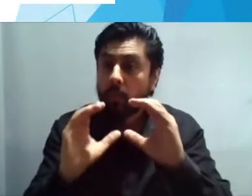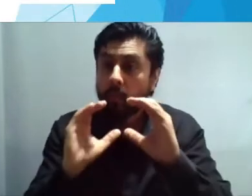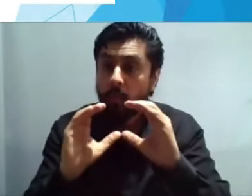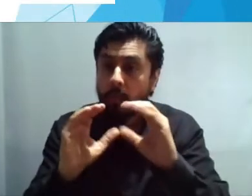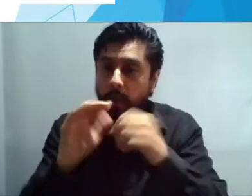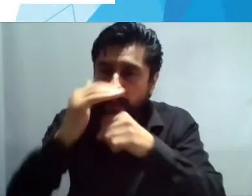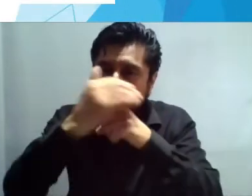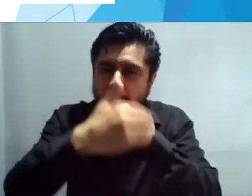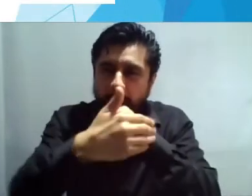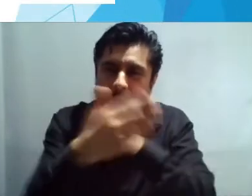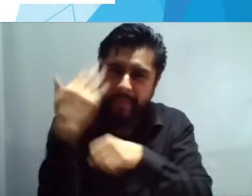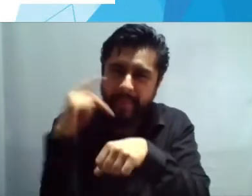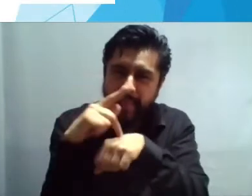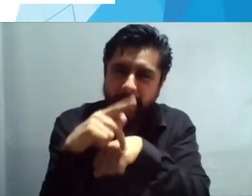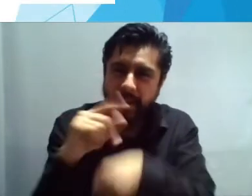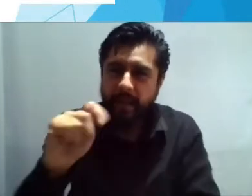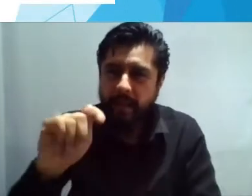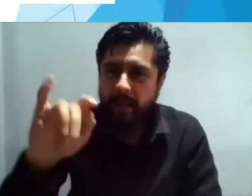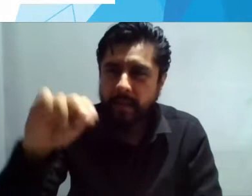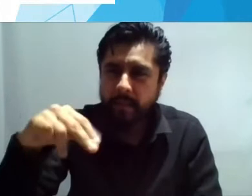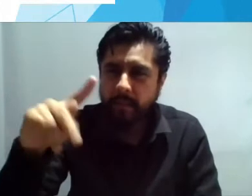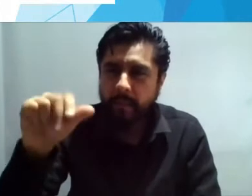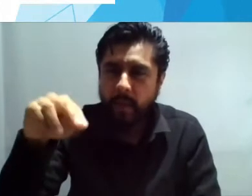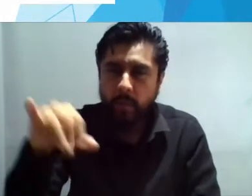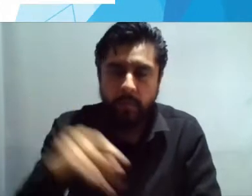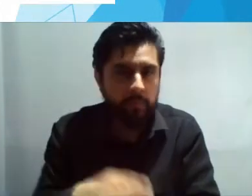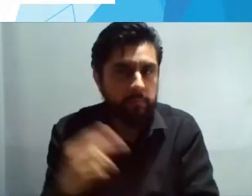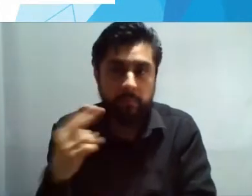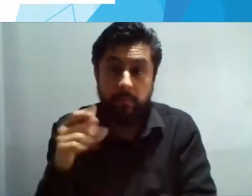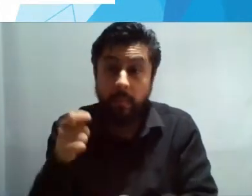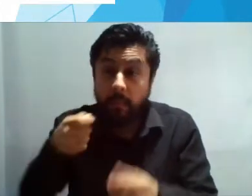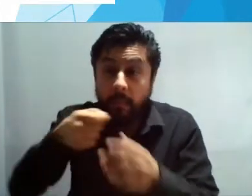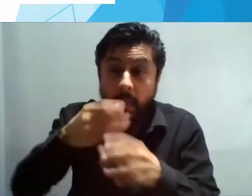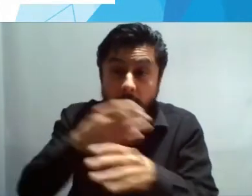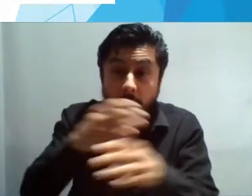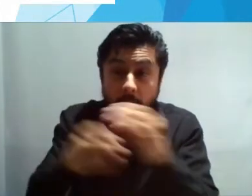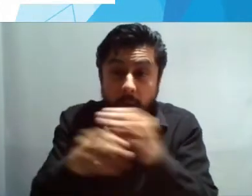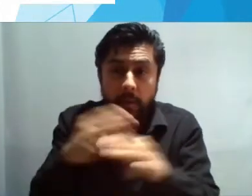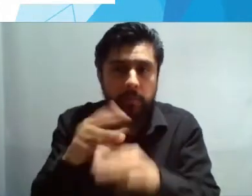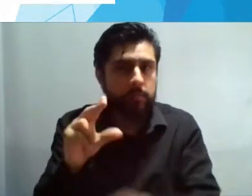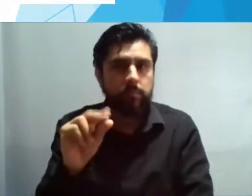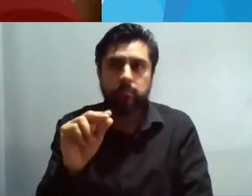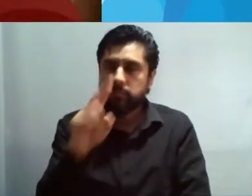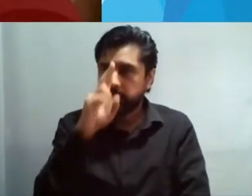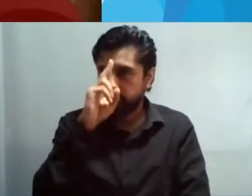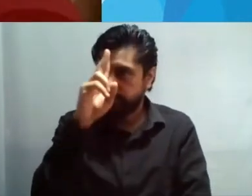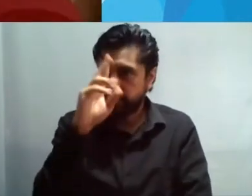se ve. Si no se ve, no hay que meter nada para no hacer un daño. Damos aquí la siguiente